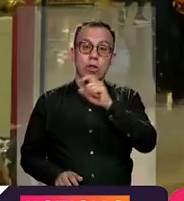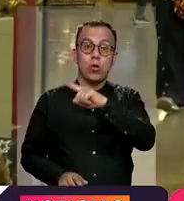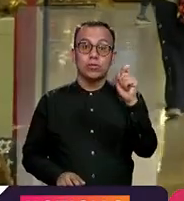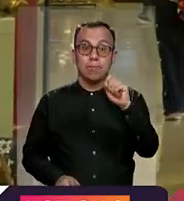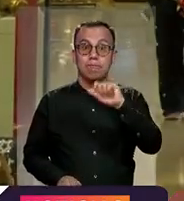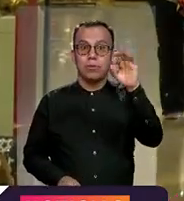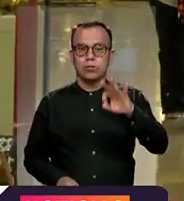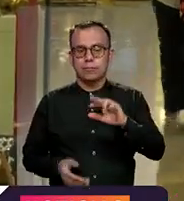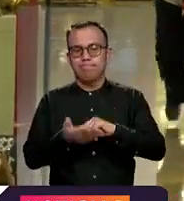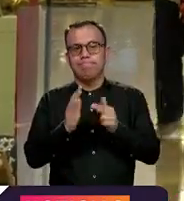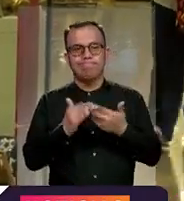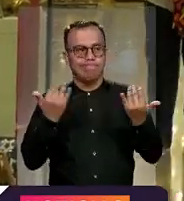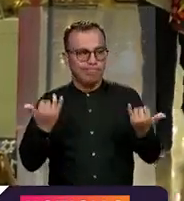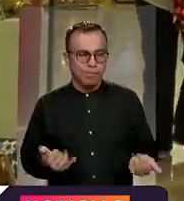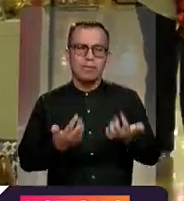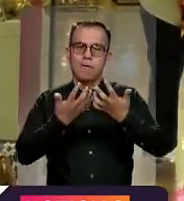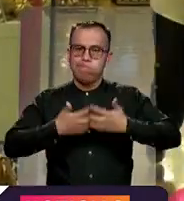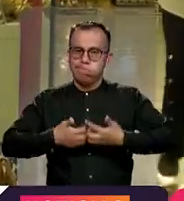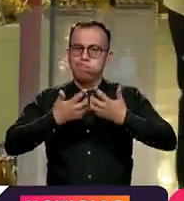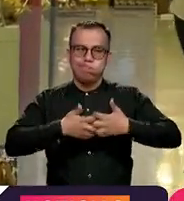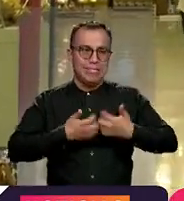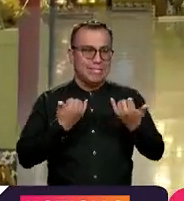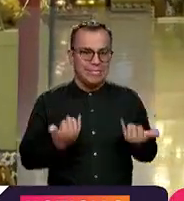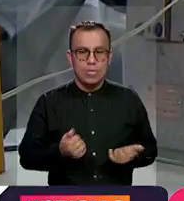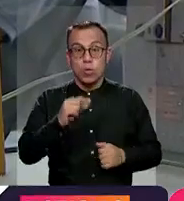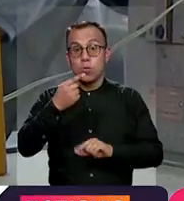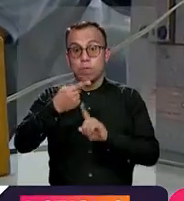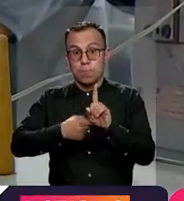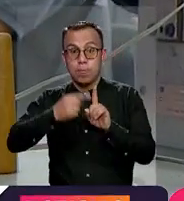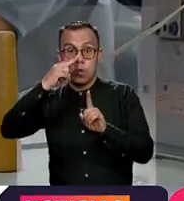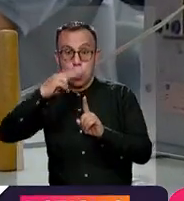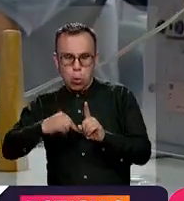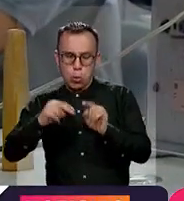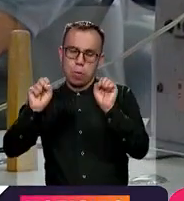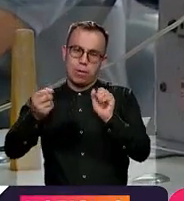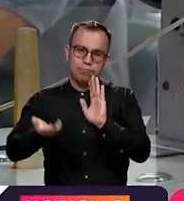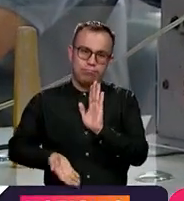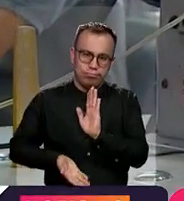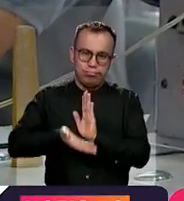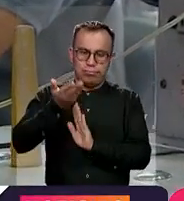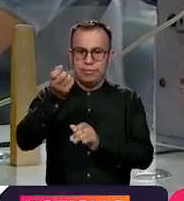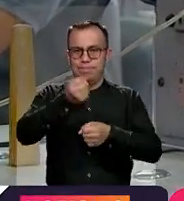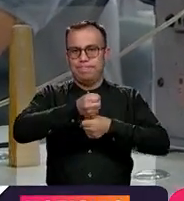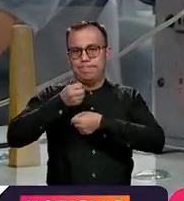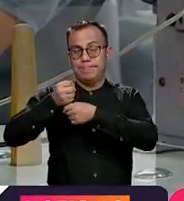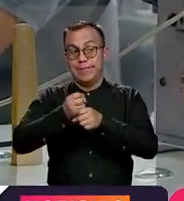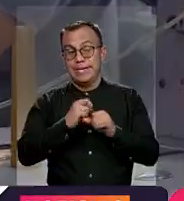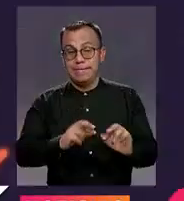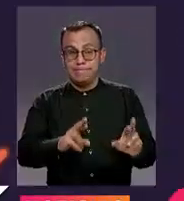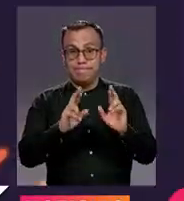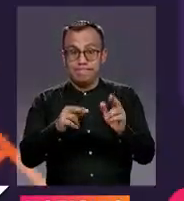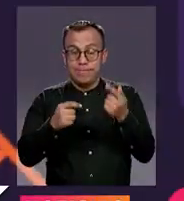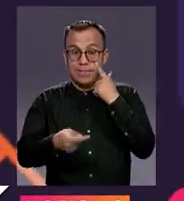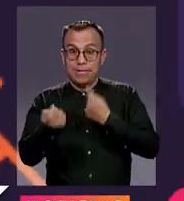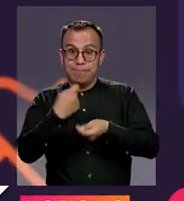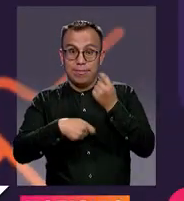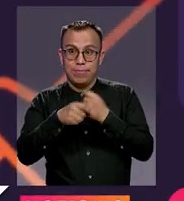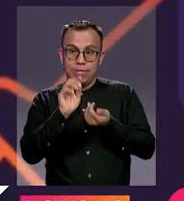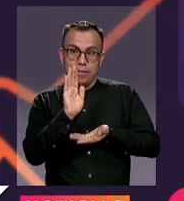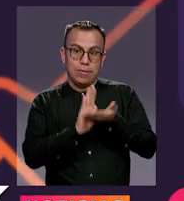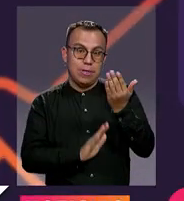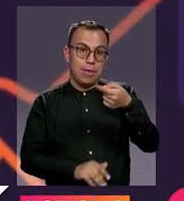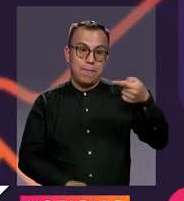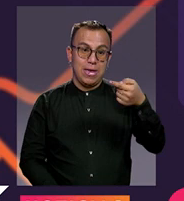100%. Aún así, los empresarios consideran que en junio podrán recuperar las ventas y los empleos. Las expectativas en ventas pasaron de